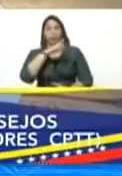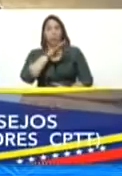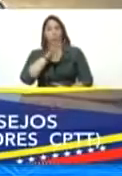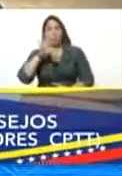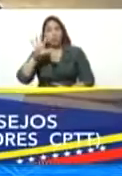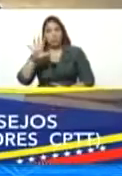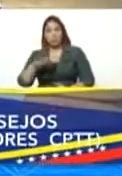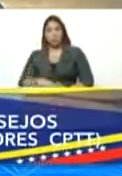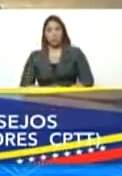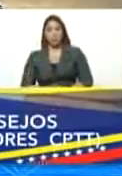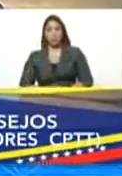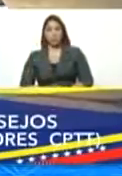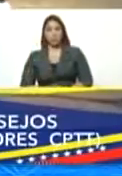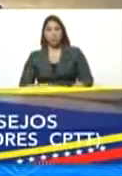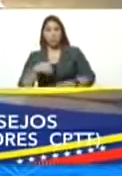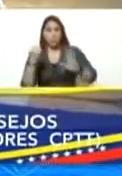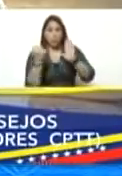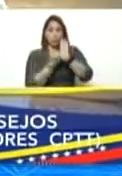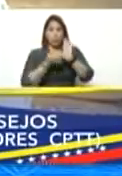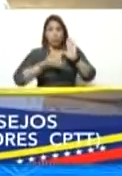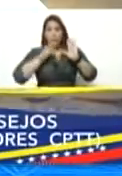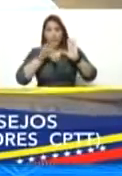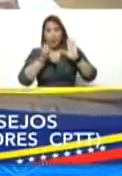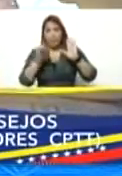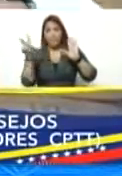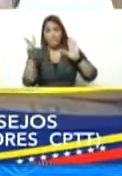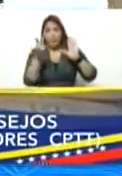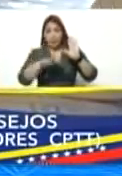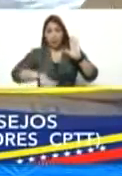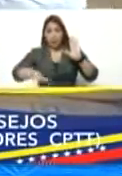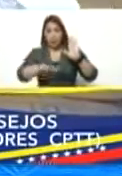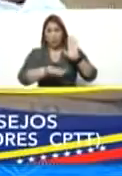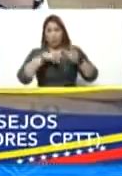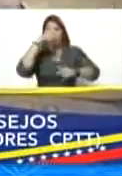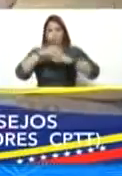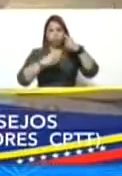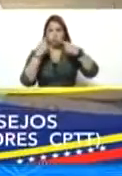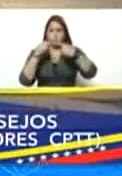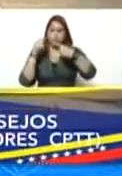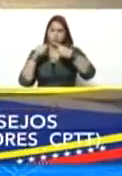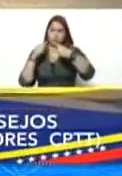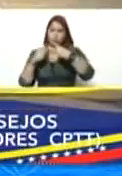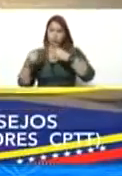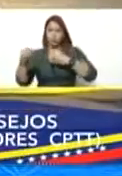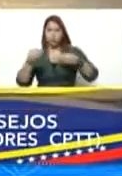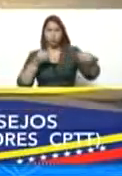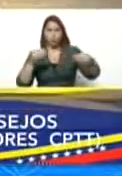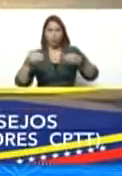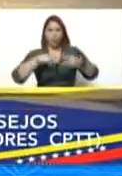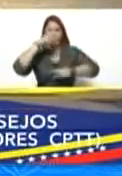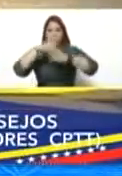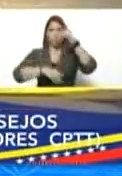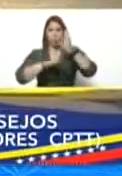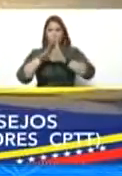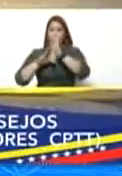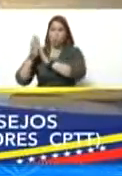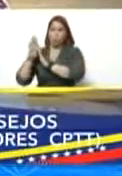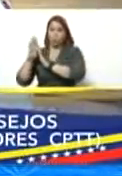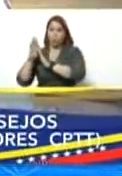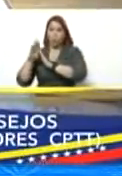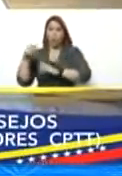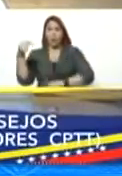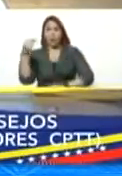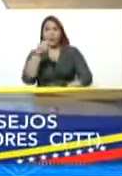345... marcas de café que hay en Venezuela, producto de la diversificación del modelo productivo en el rango de café,